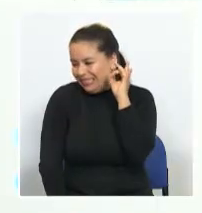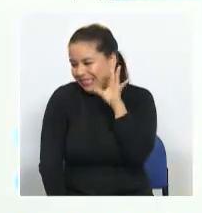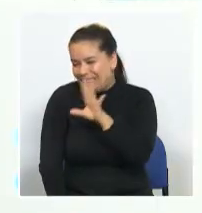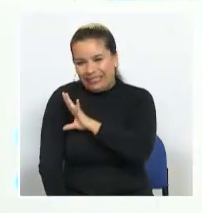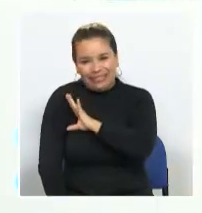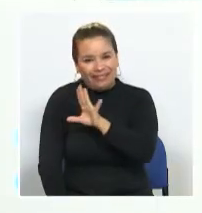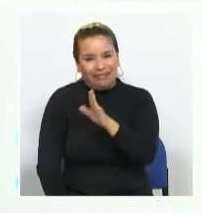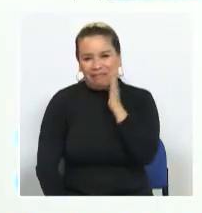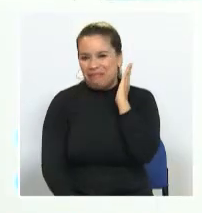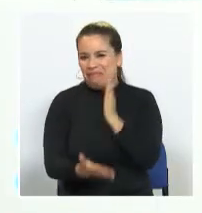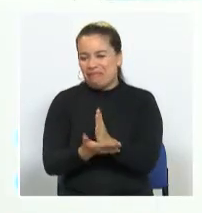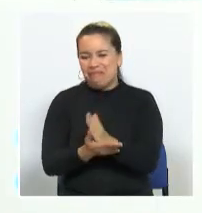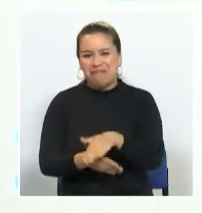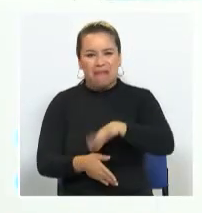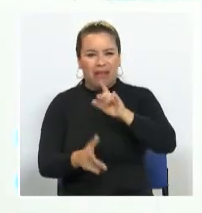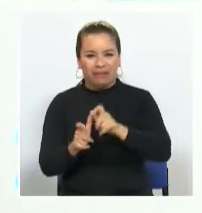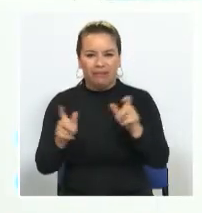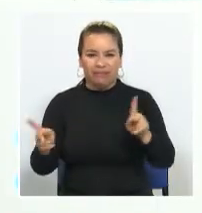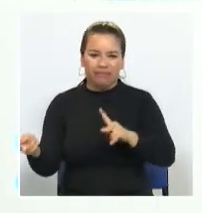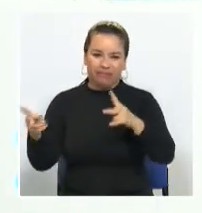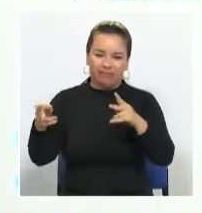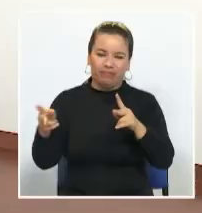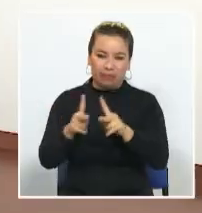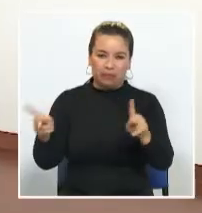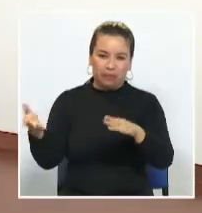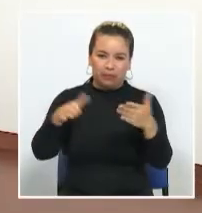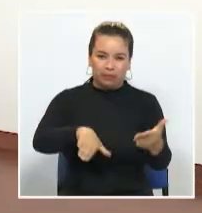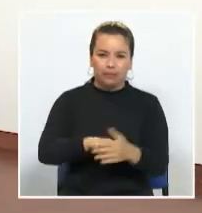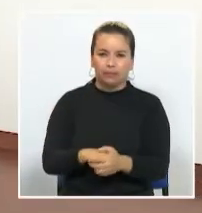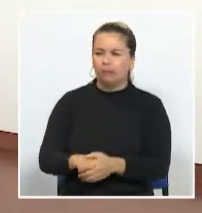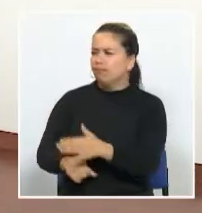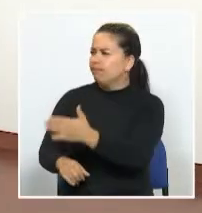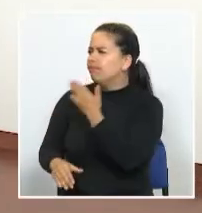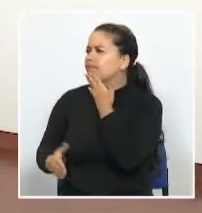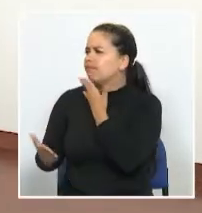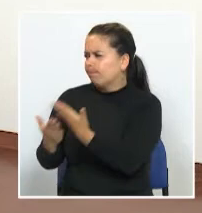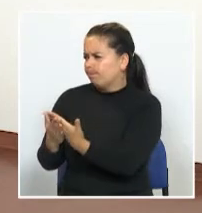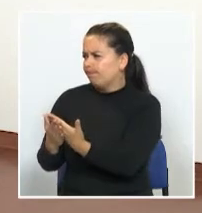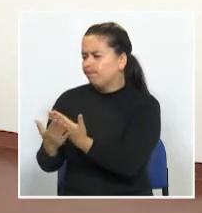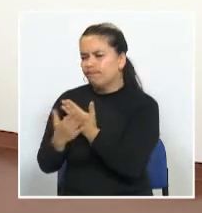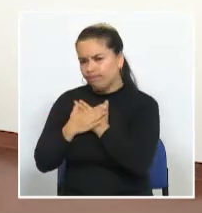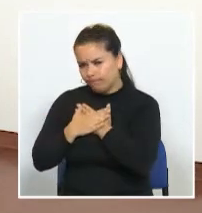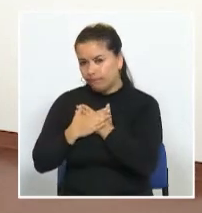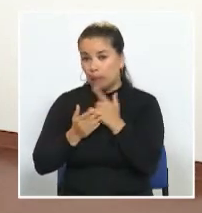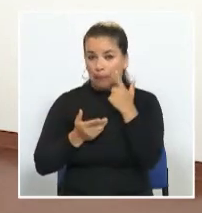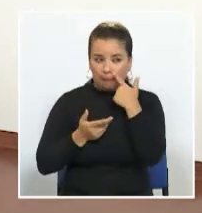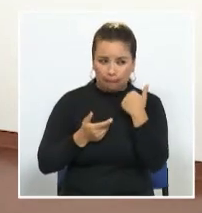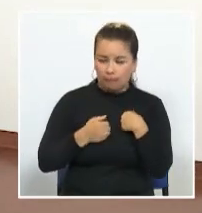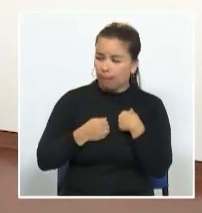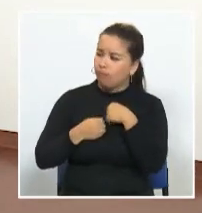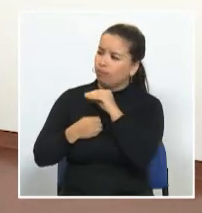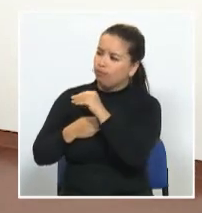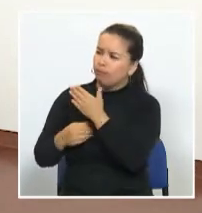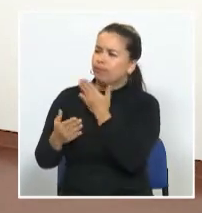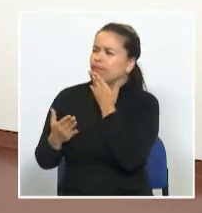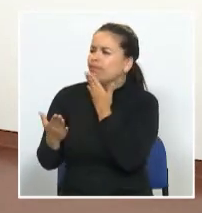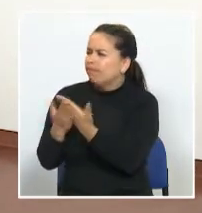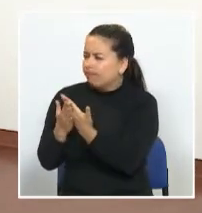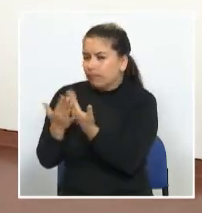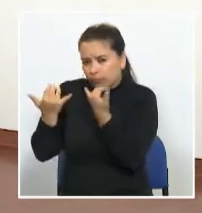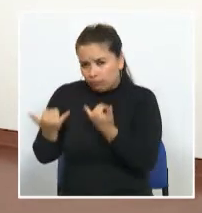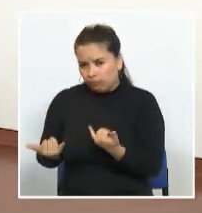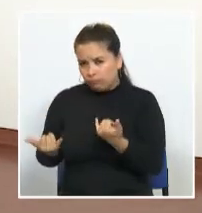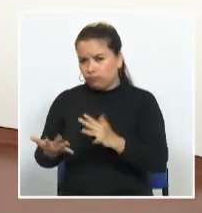mata a más personas en el mundo entero. Doctor, le agradezco personalmente y por parte de mi padre también inmensamente por habernos acompañado hoy en Conexión